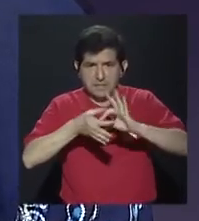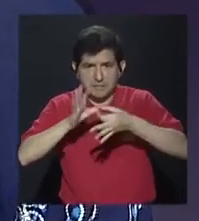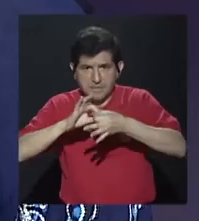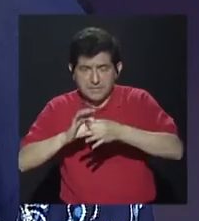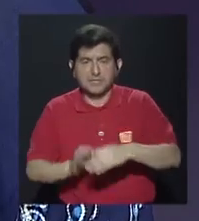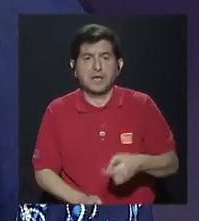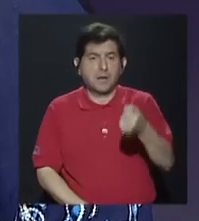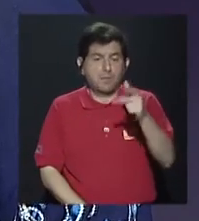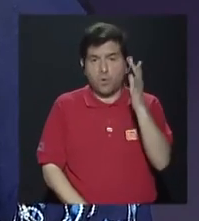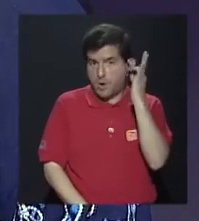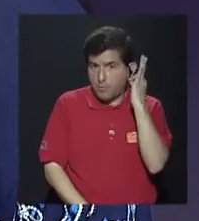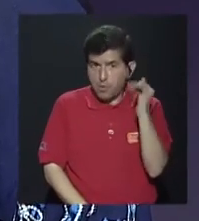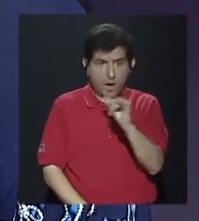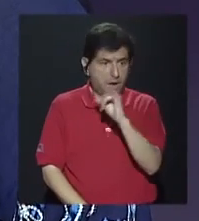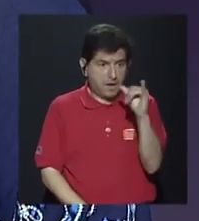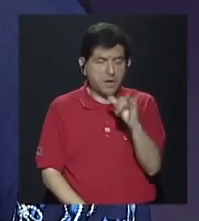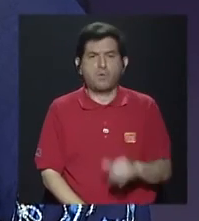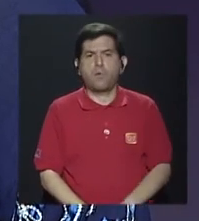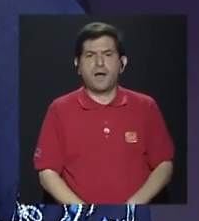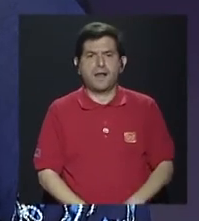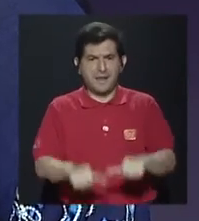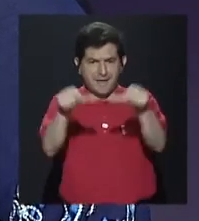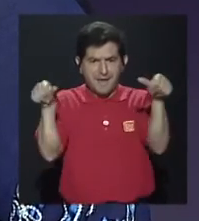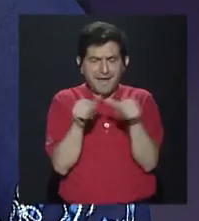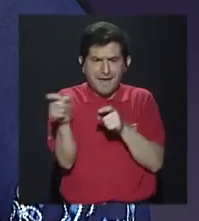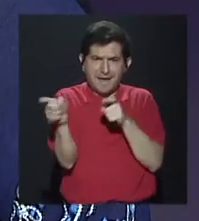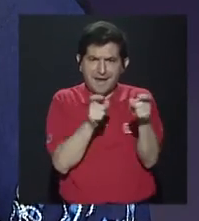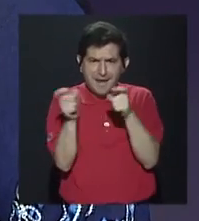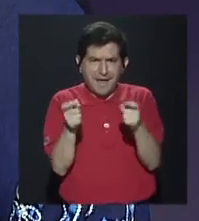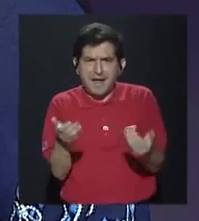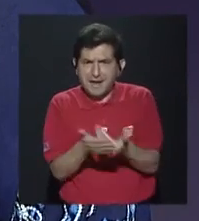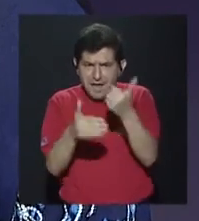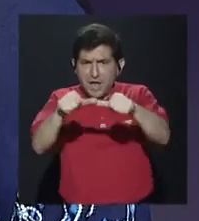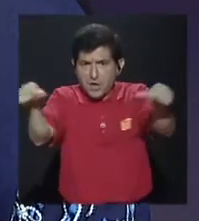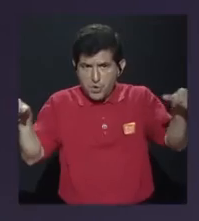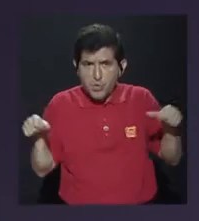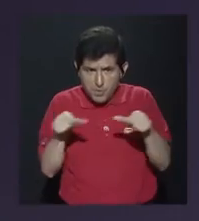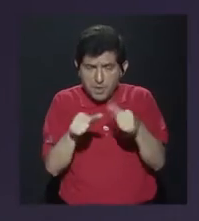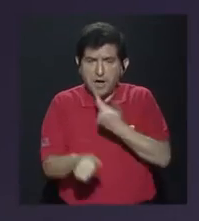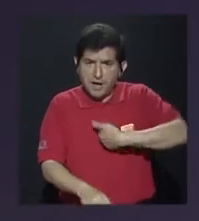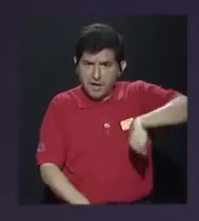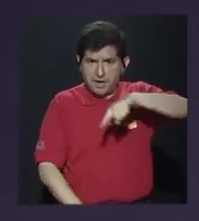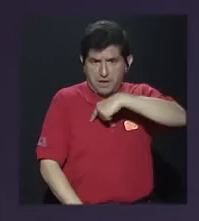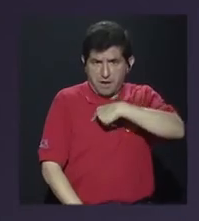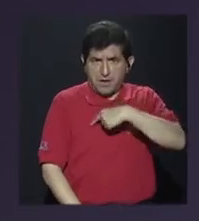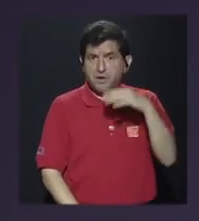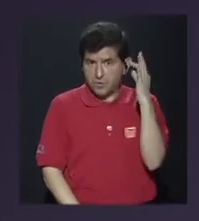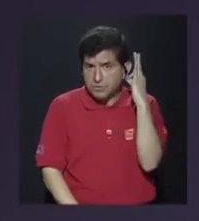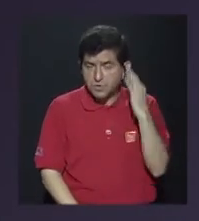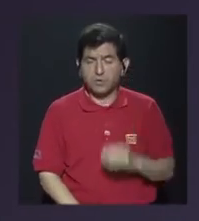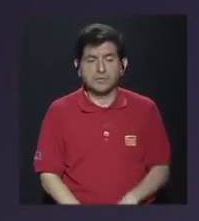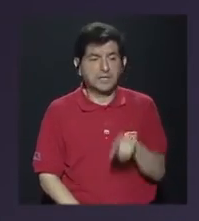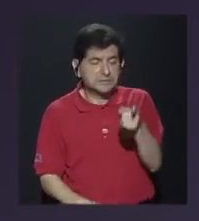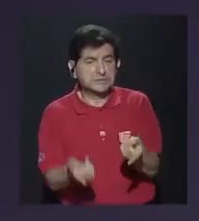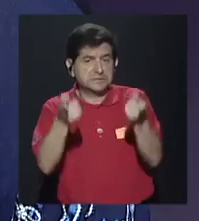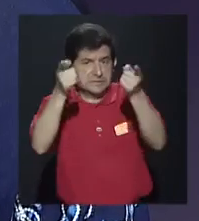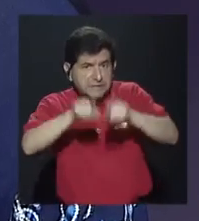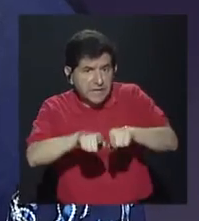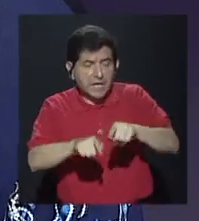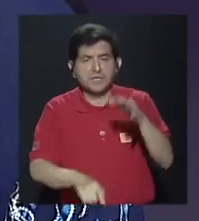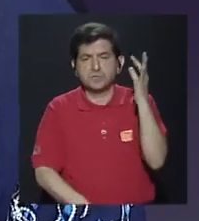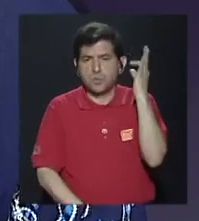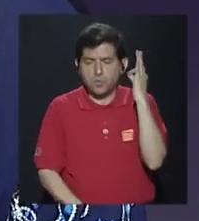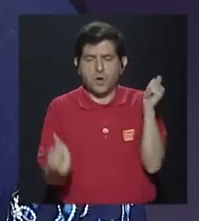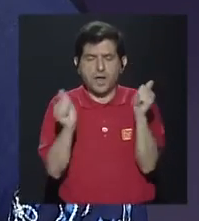administración también ese es un campo bastante nuevo, ¿no? Uh-huh. Para nosotras como mujeres y en este caso mujeres